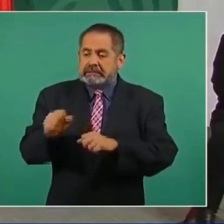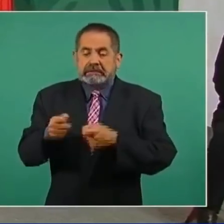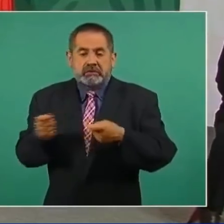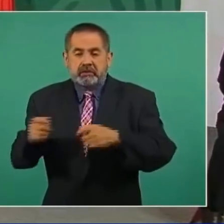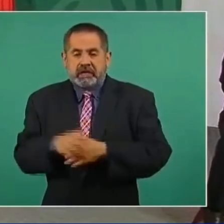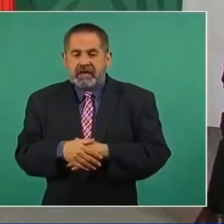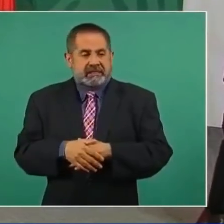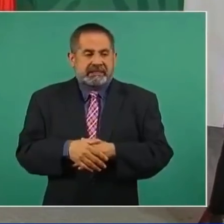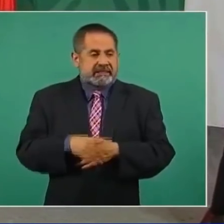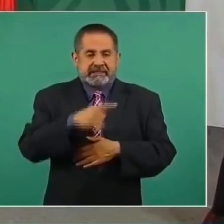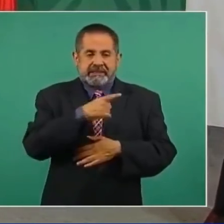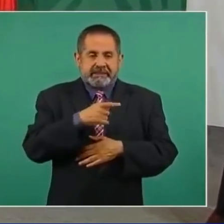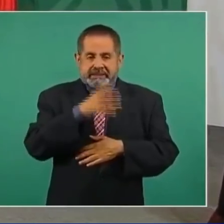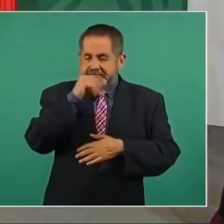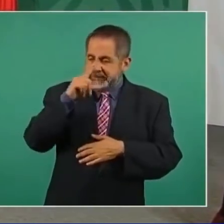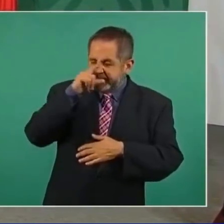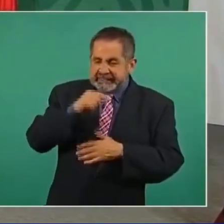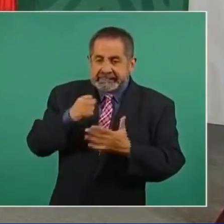no les alcanzó.